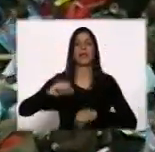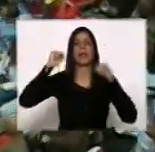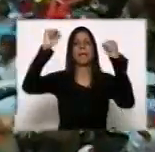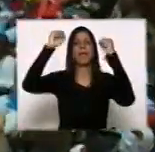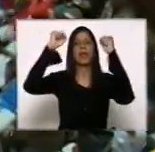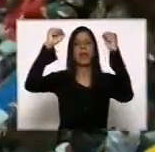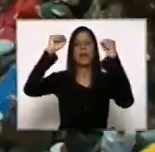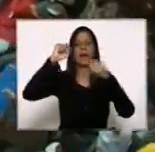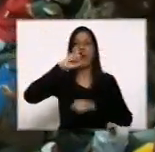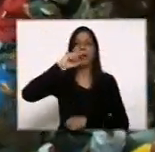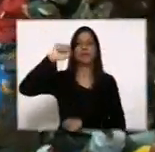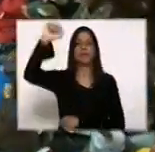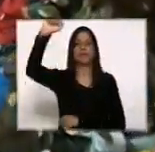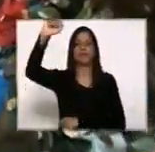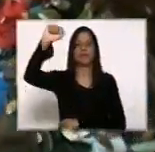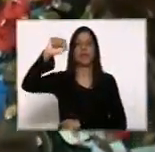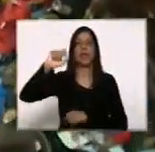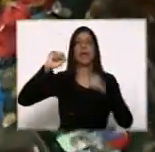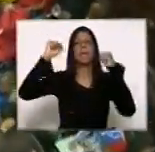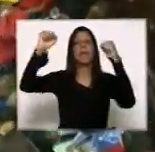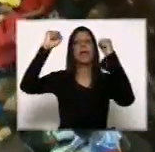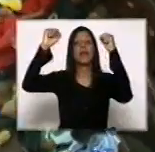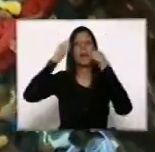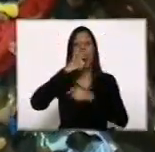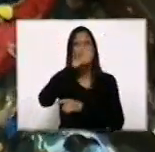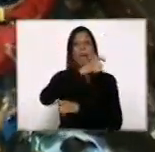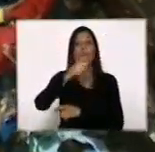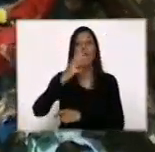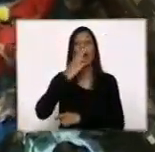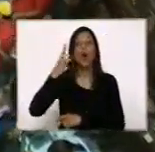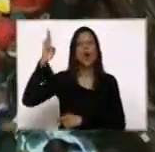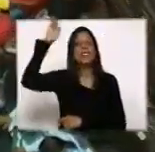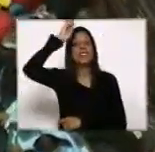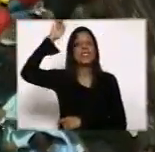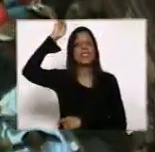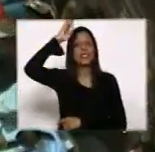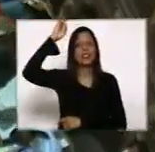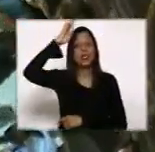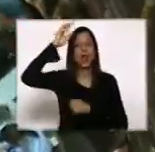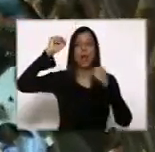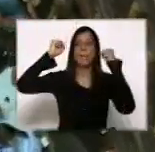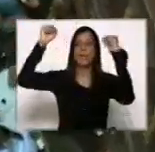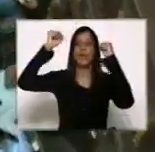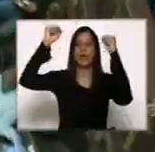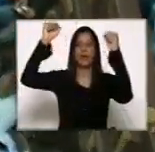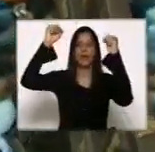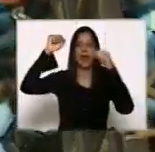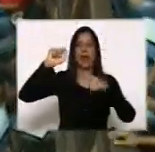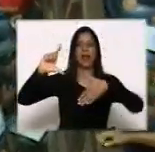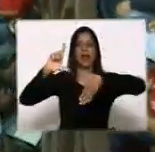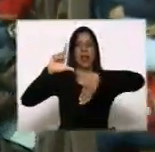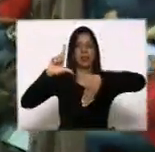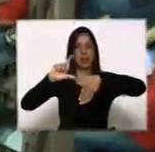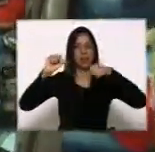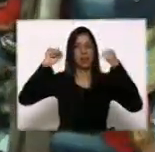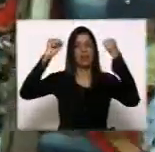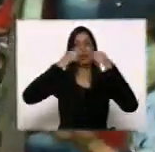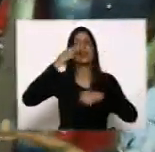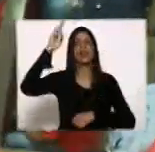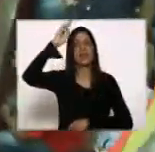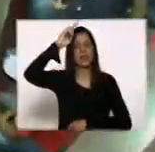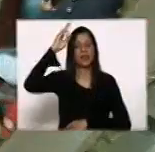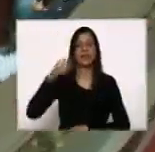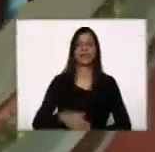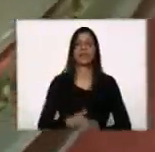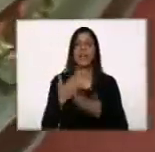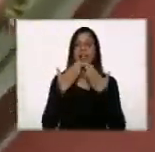Nicolás Maduro! ¡Viva! ¡Vivan los pueblos originarios de Venezuela y del continente! Gracias,